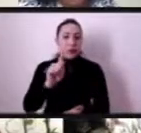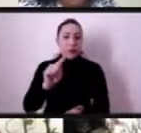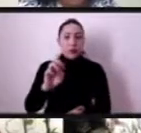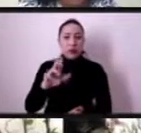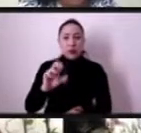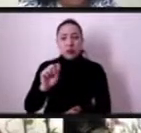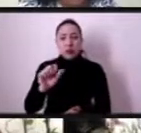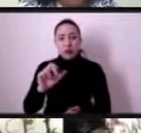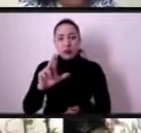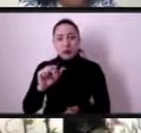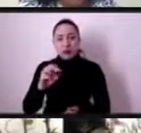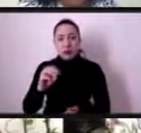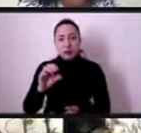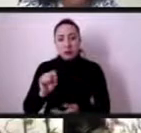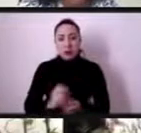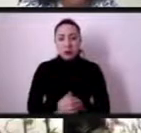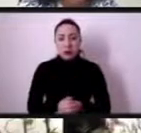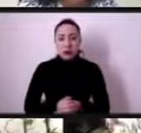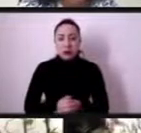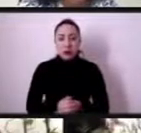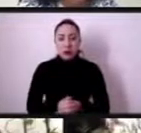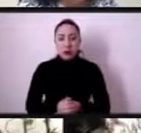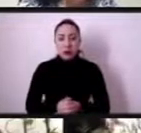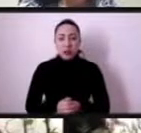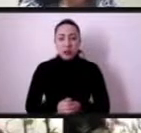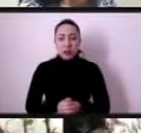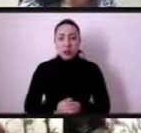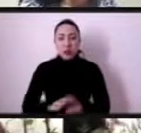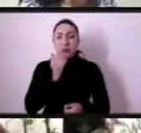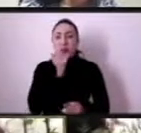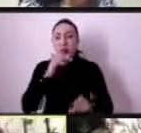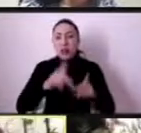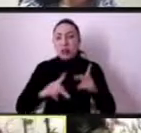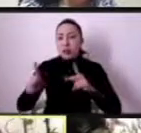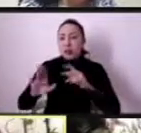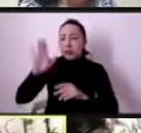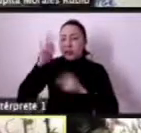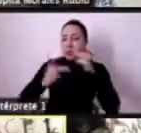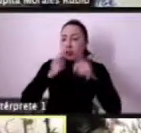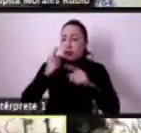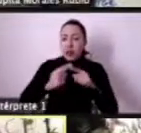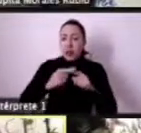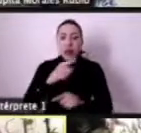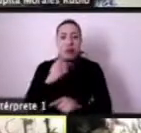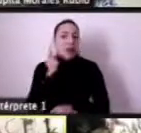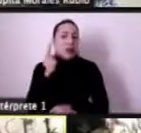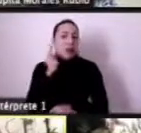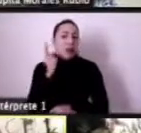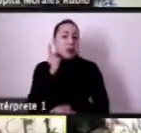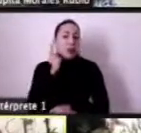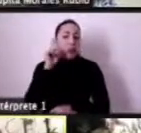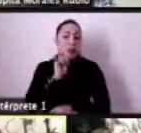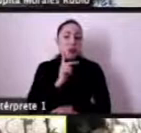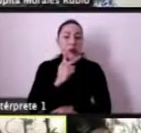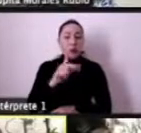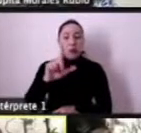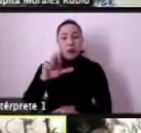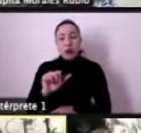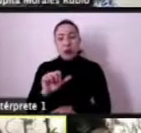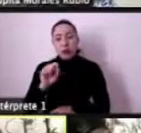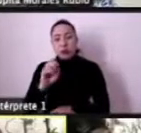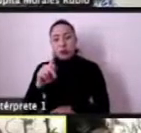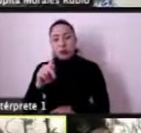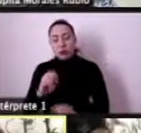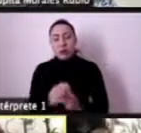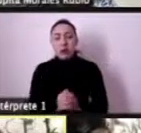Presidenta. ¿Quién quiere hablar? Paula Soto. Diputada Paula Soto, adelante. Solamente para darle las